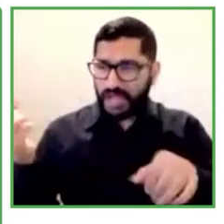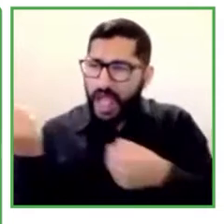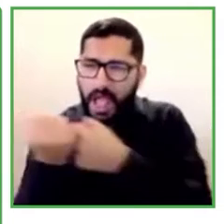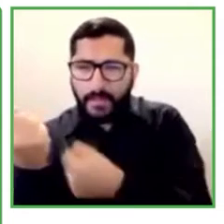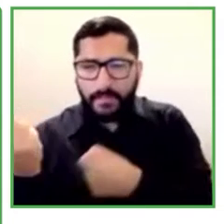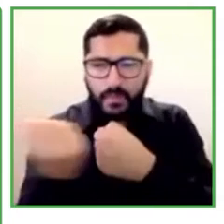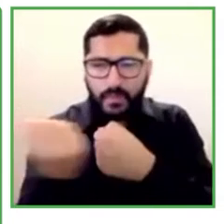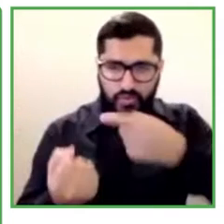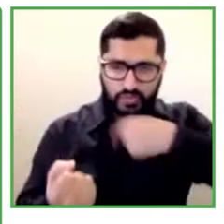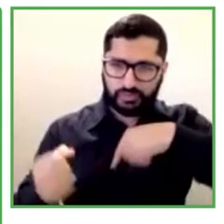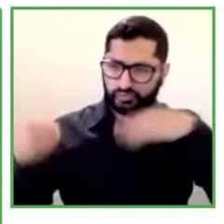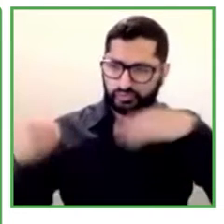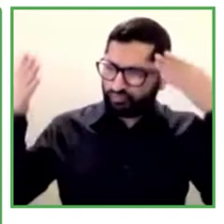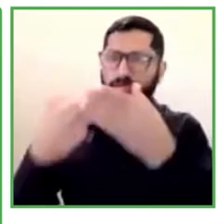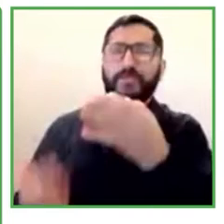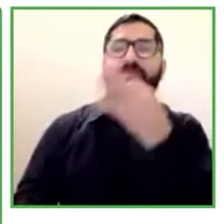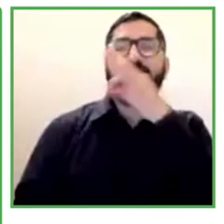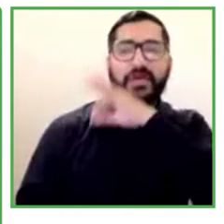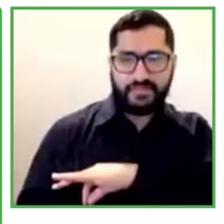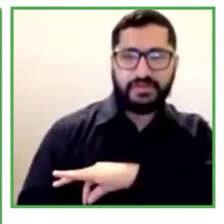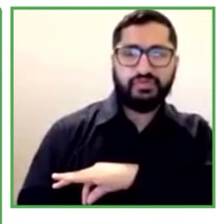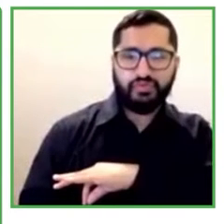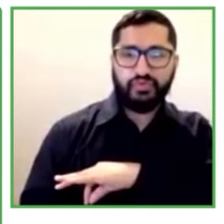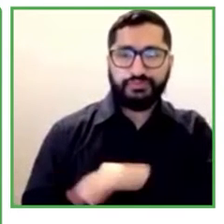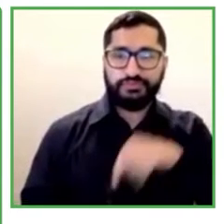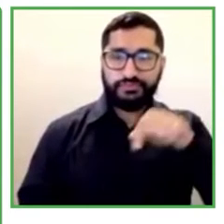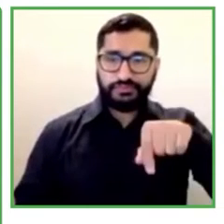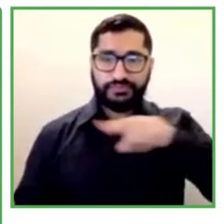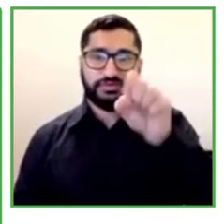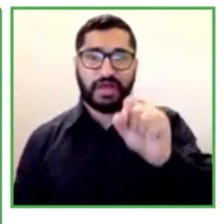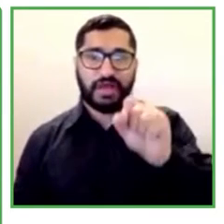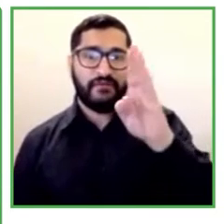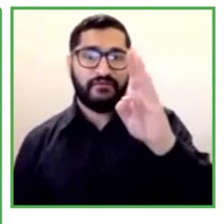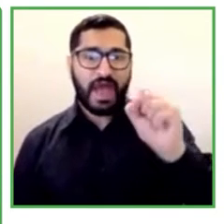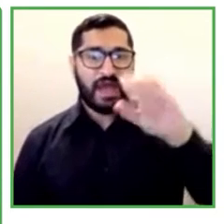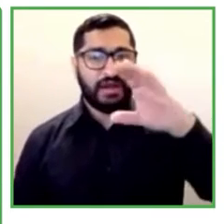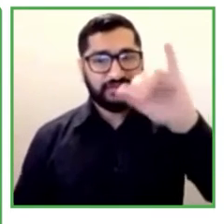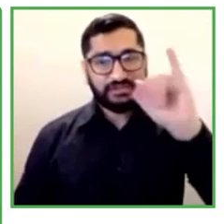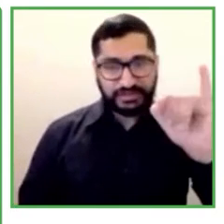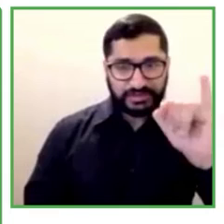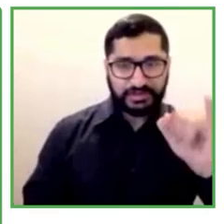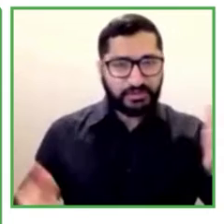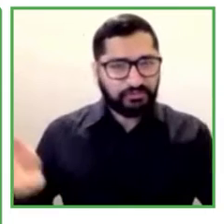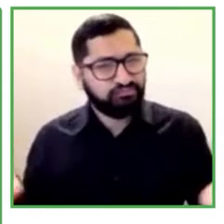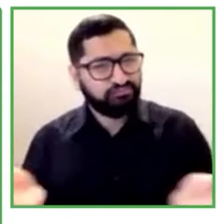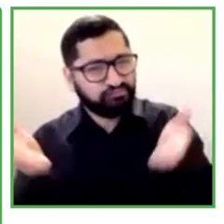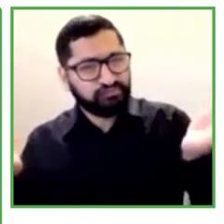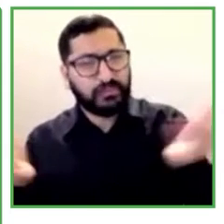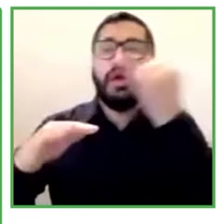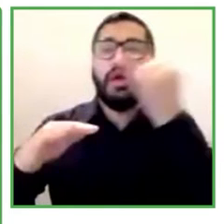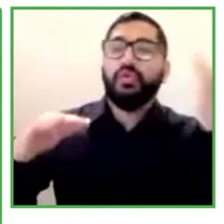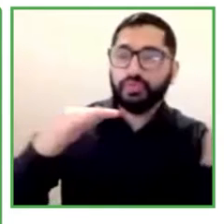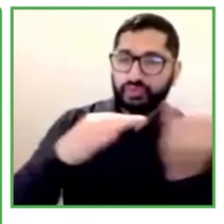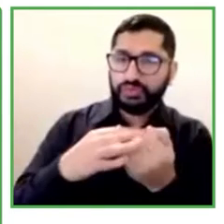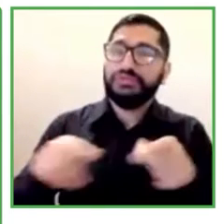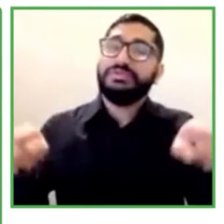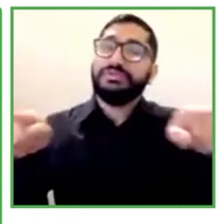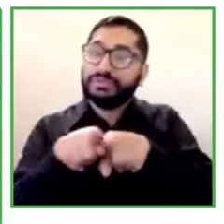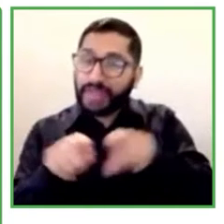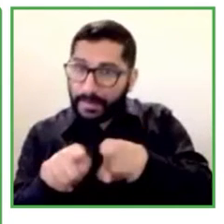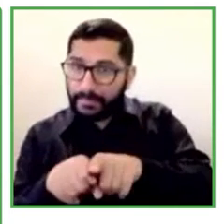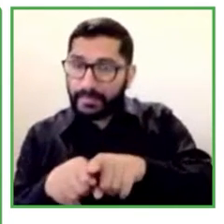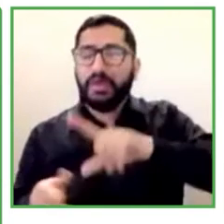con la Savanchi Foundation para promover la inclusión y también partes iguales en la sociedad.